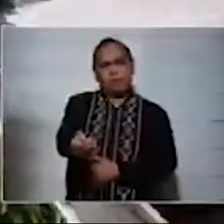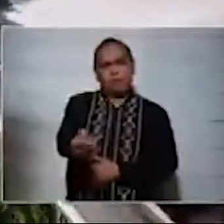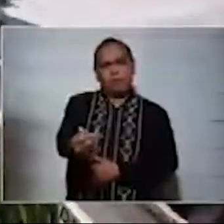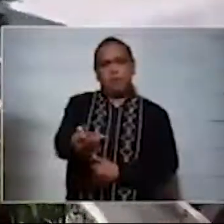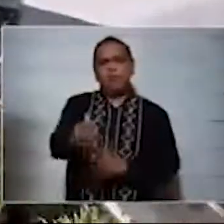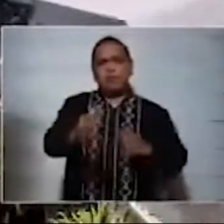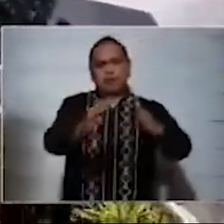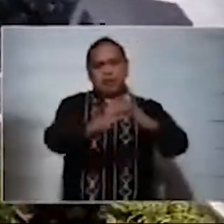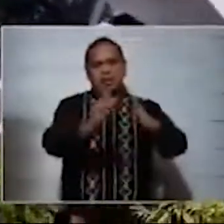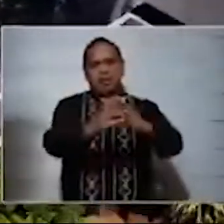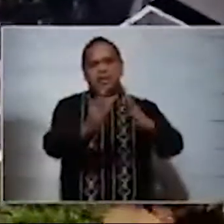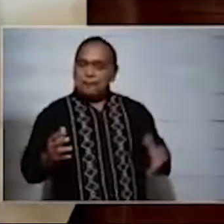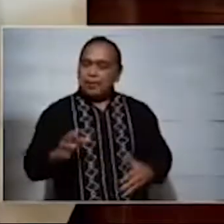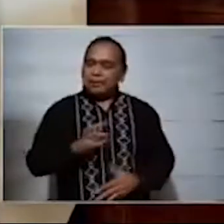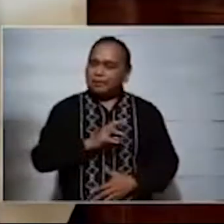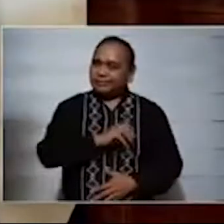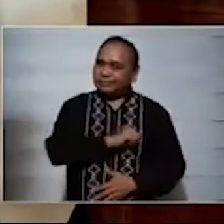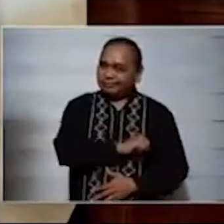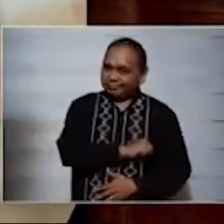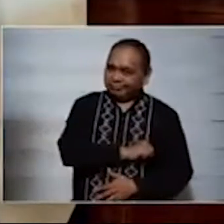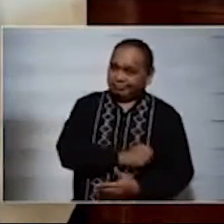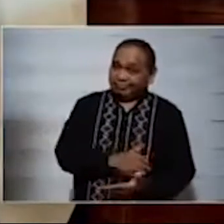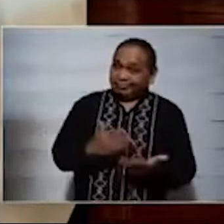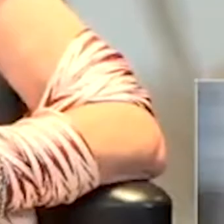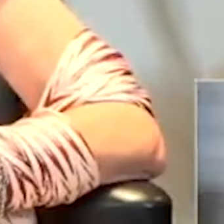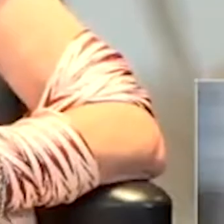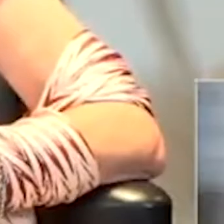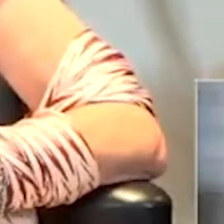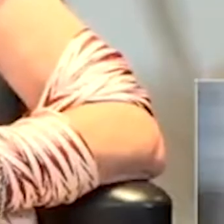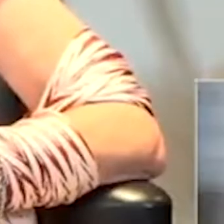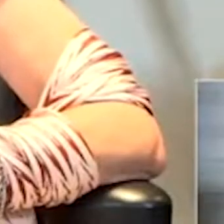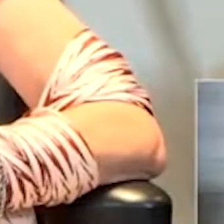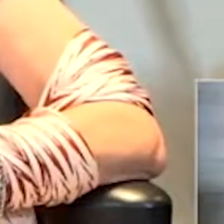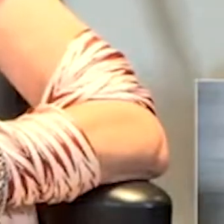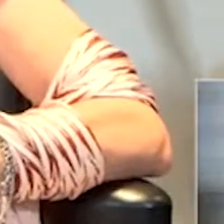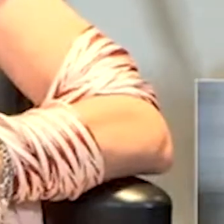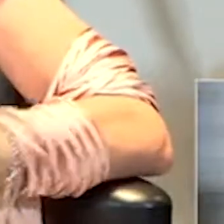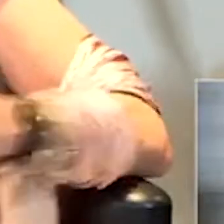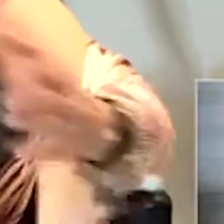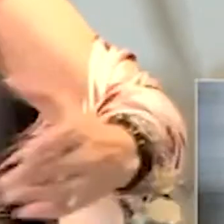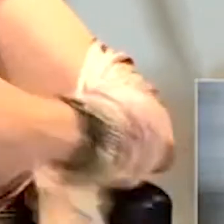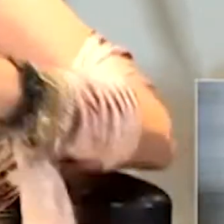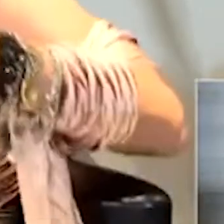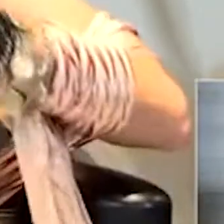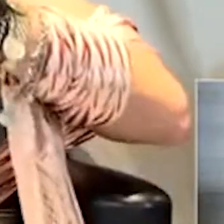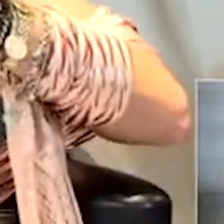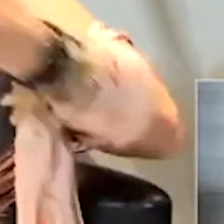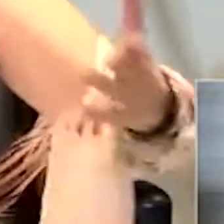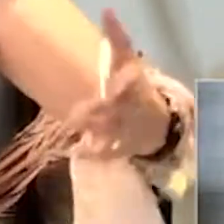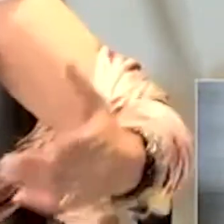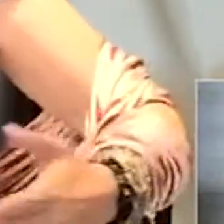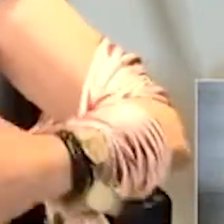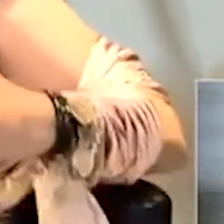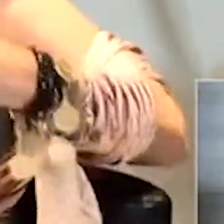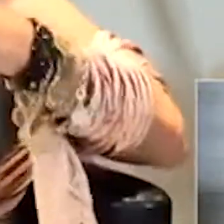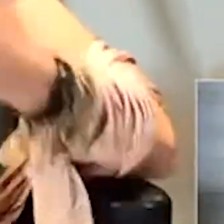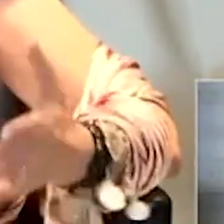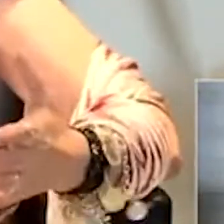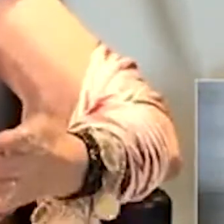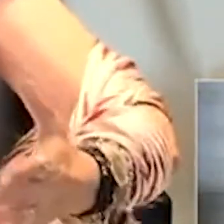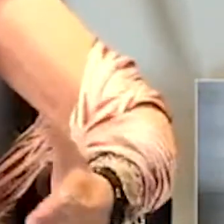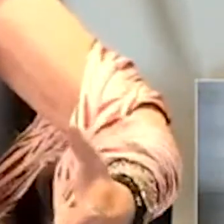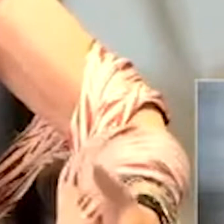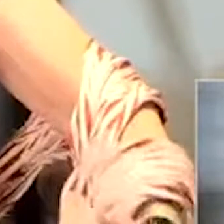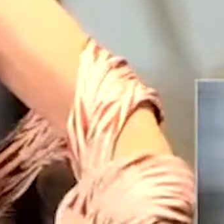del perro tiene aire acondicionado. Es insultante. Él se da el lujo de construirse en la cara de todos como una